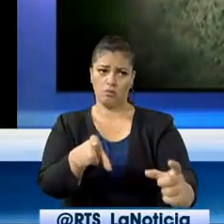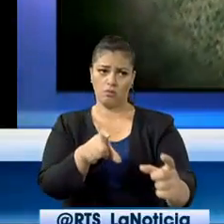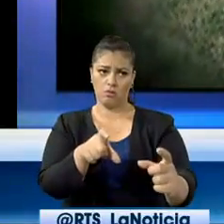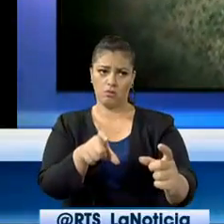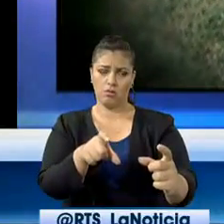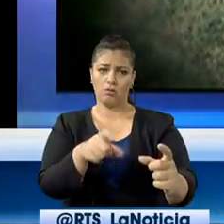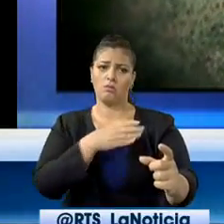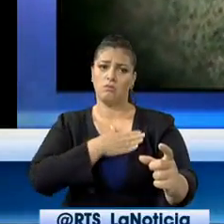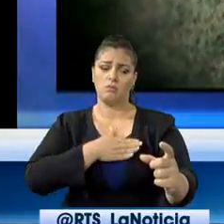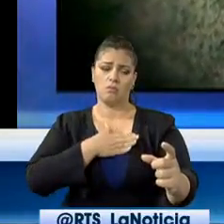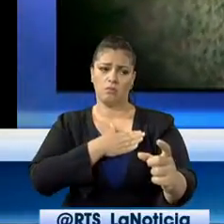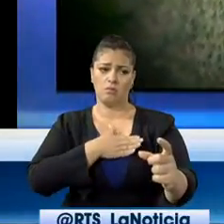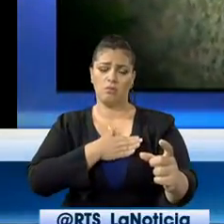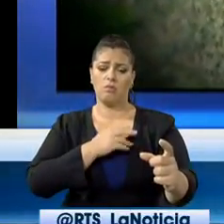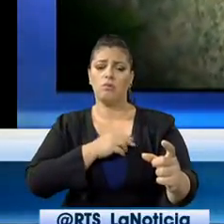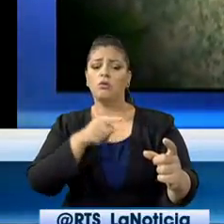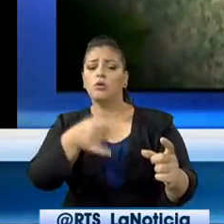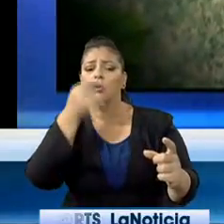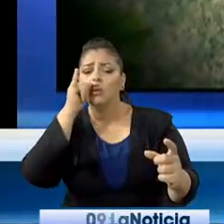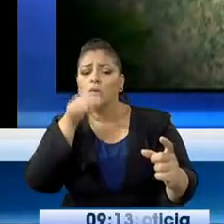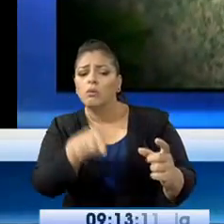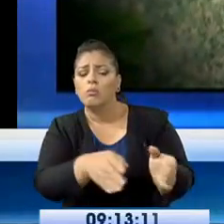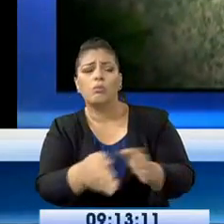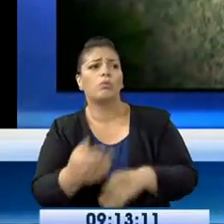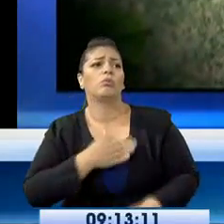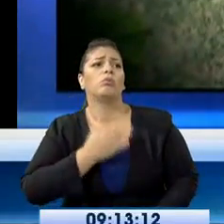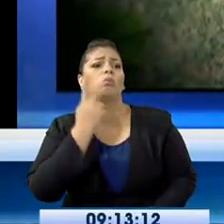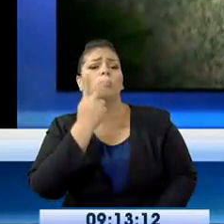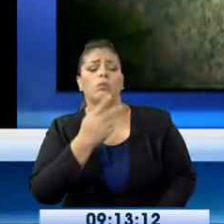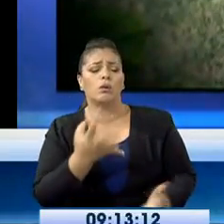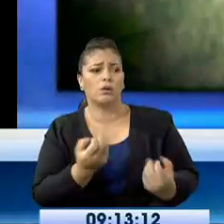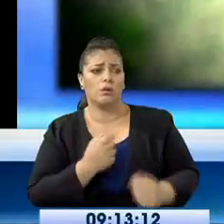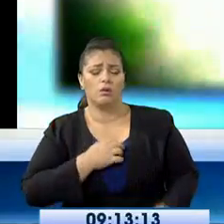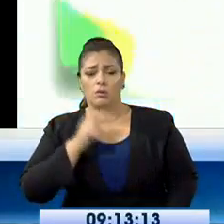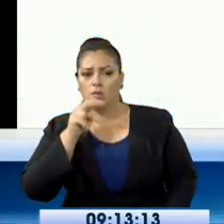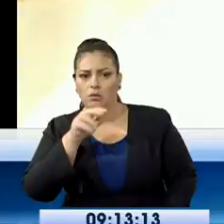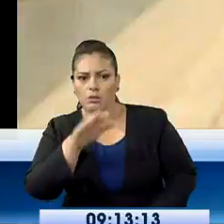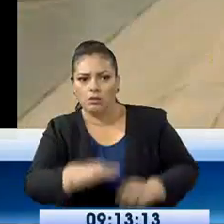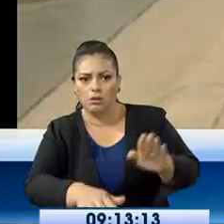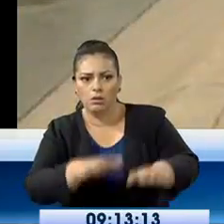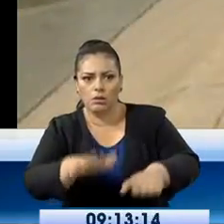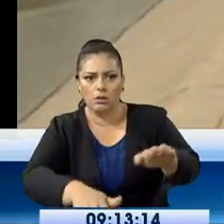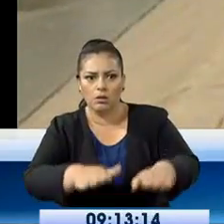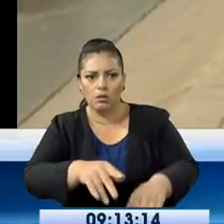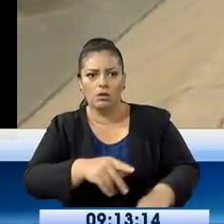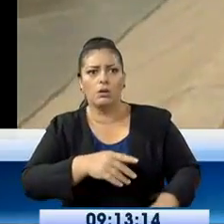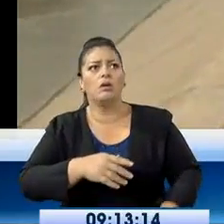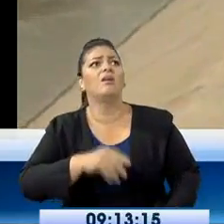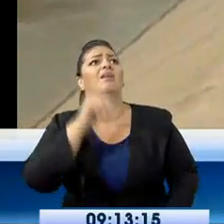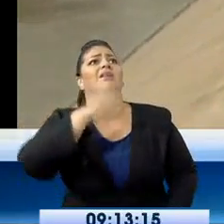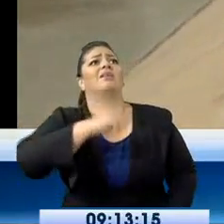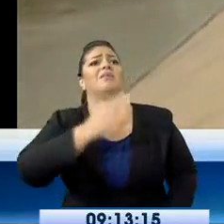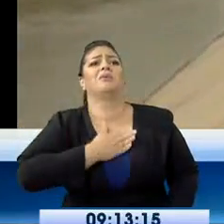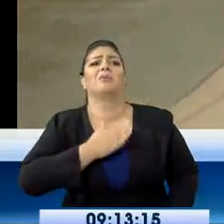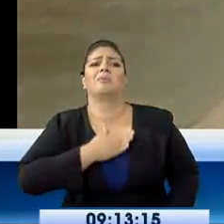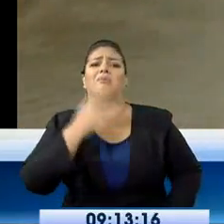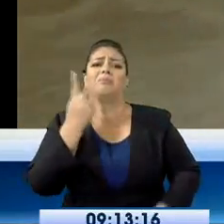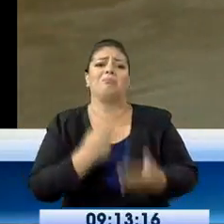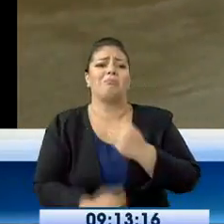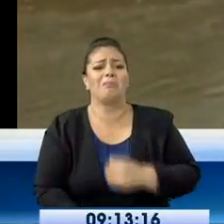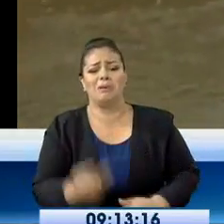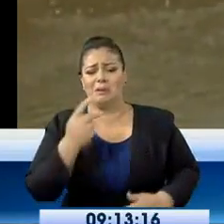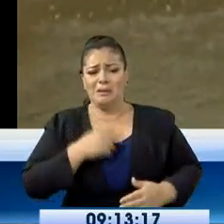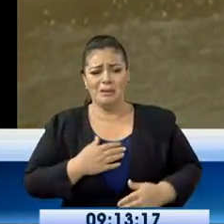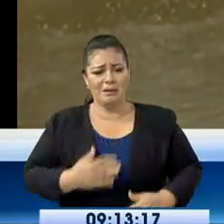desesperada, le digo, déjeme ver. Y justo le veo los pies, y eran los piecitos de mi hijo, que andaba con una pantaloneta y estaba tirado aquí sin